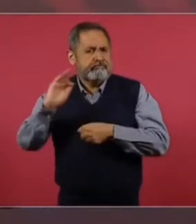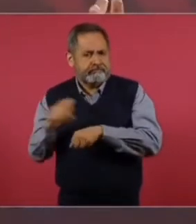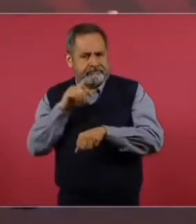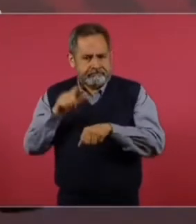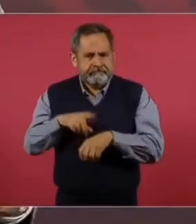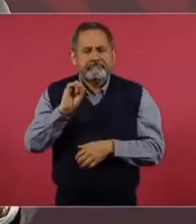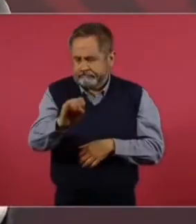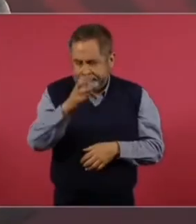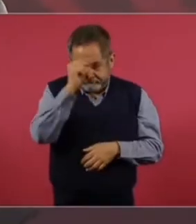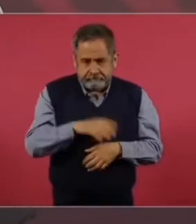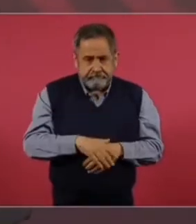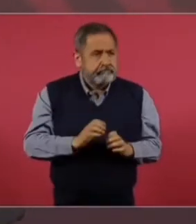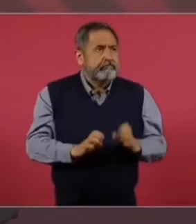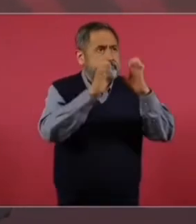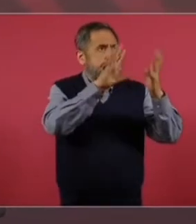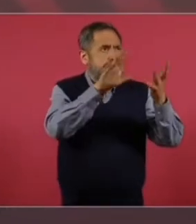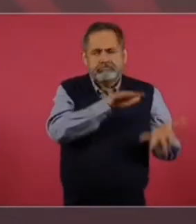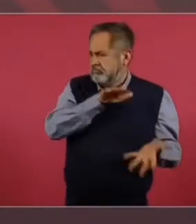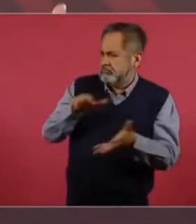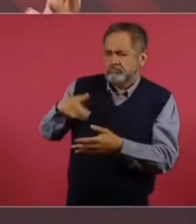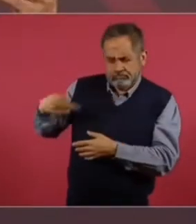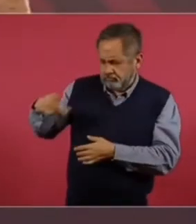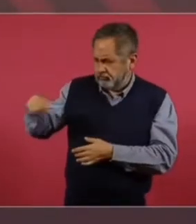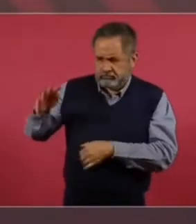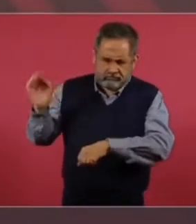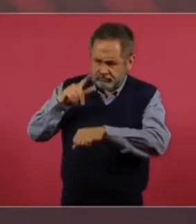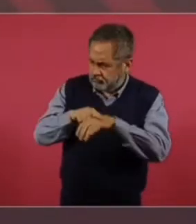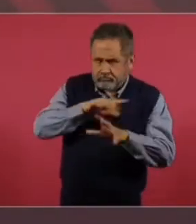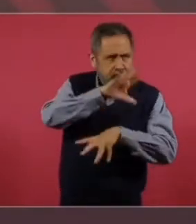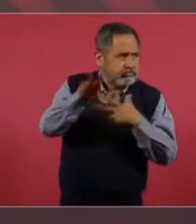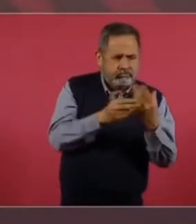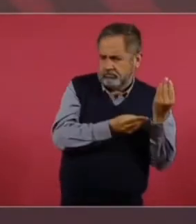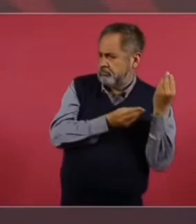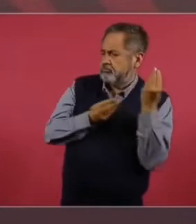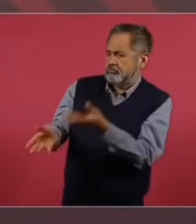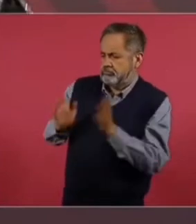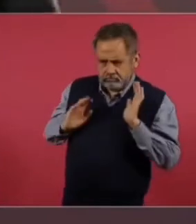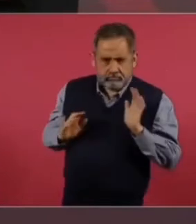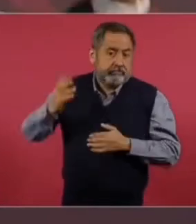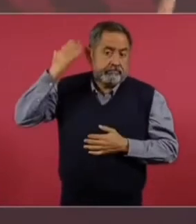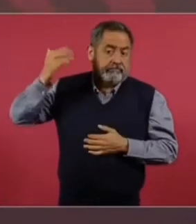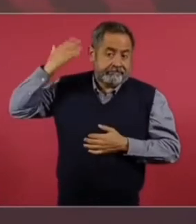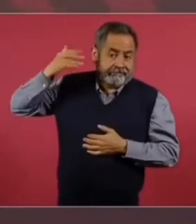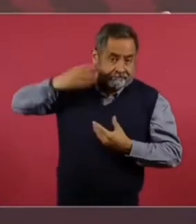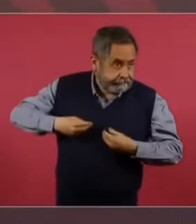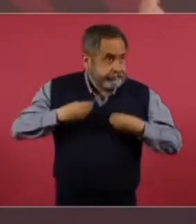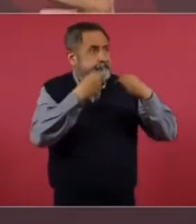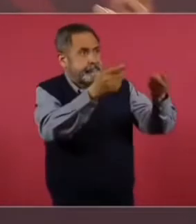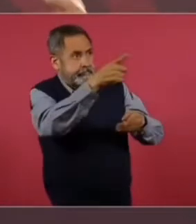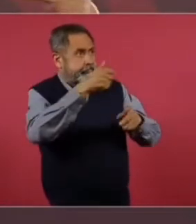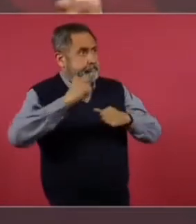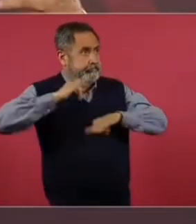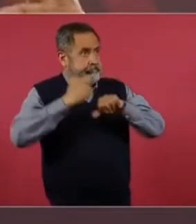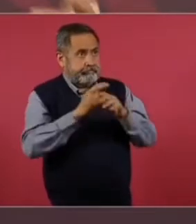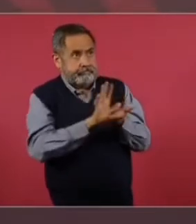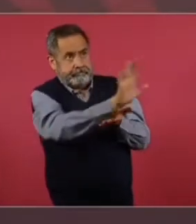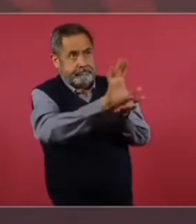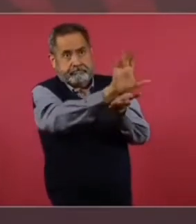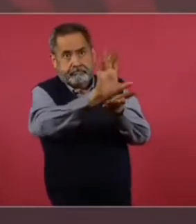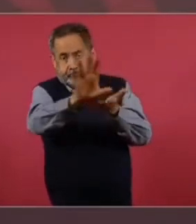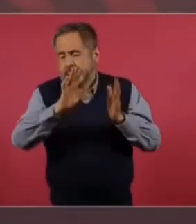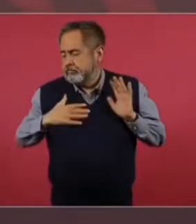los inmuebles, todos los bienes que la federación les había entregado y también los que habían